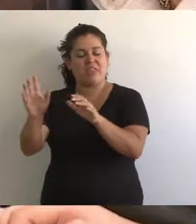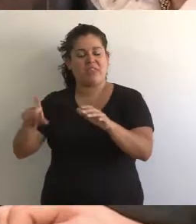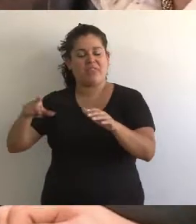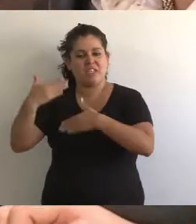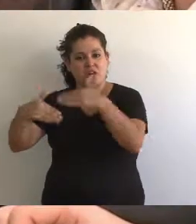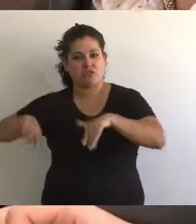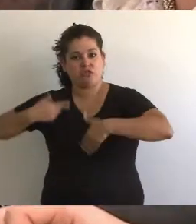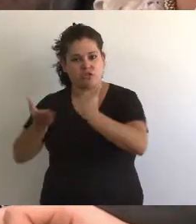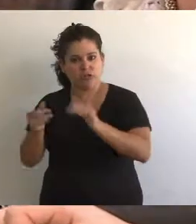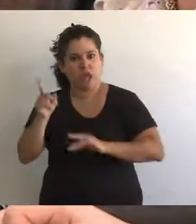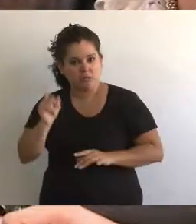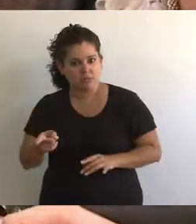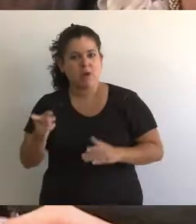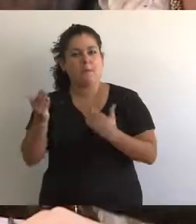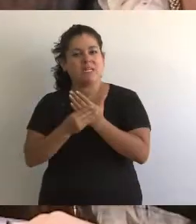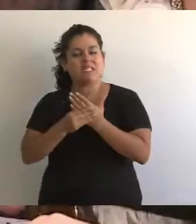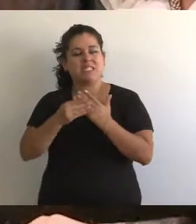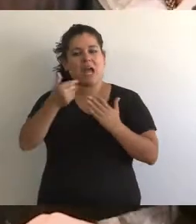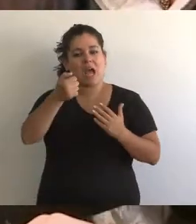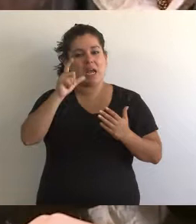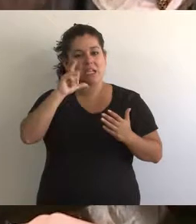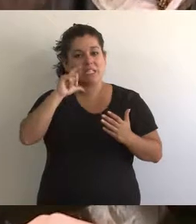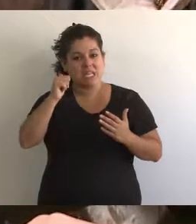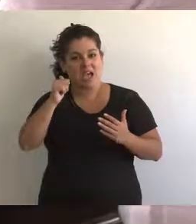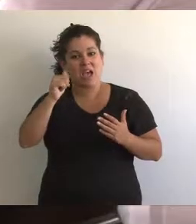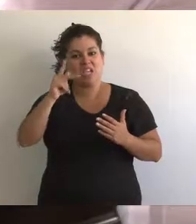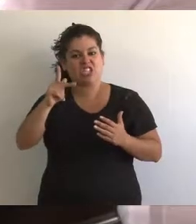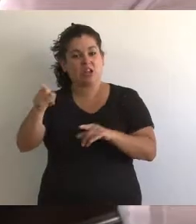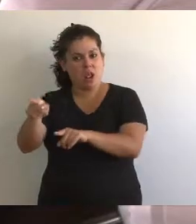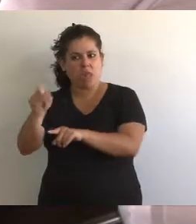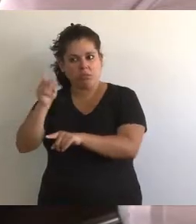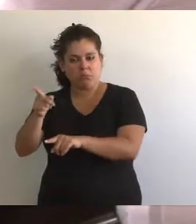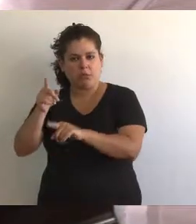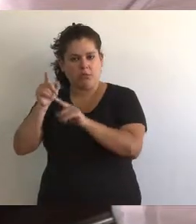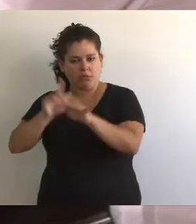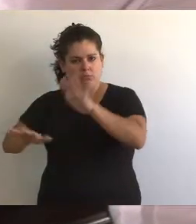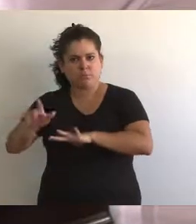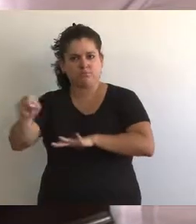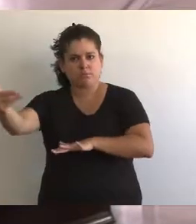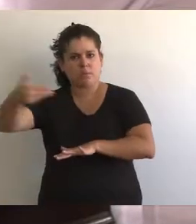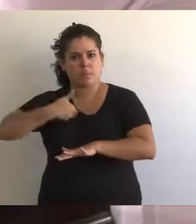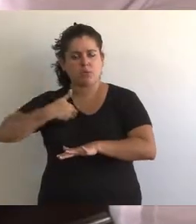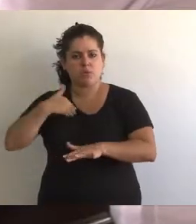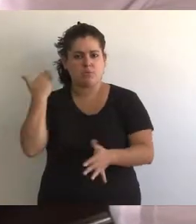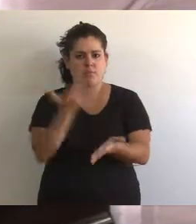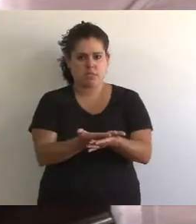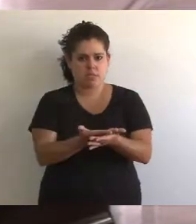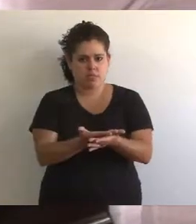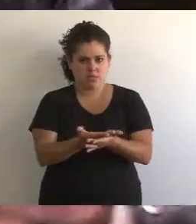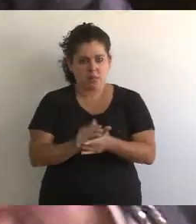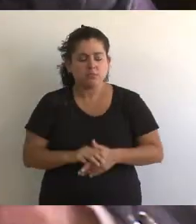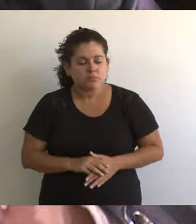Social, la ministra Alicia Kirchner se me ha solicitado que presente el